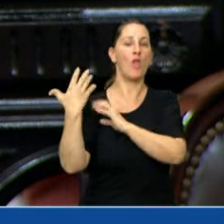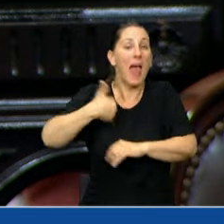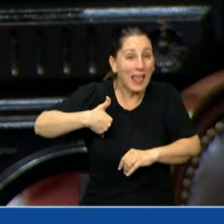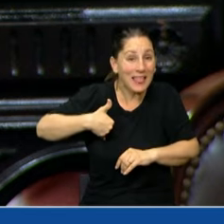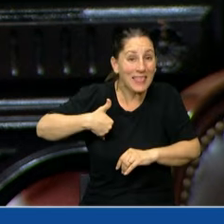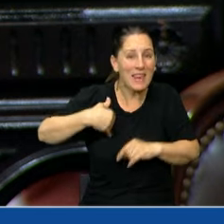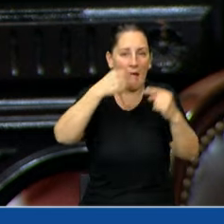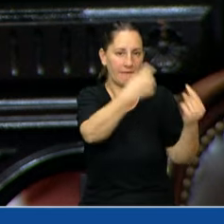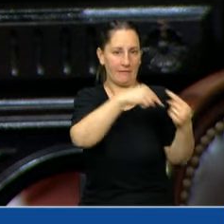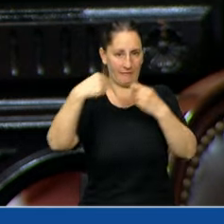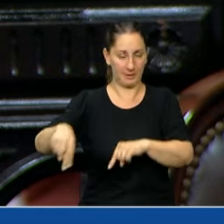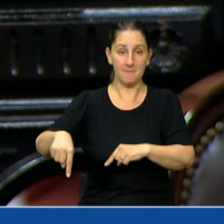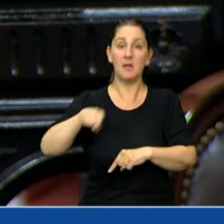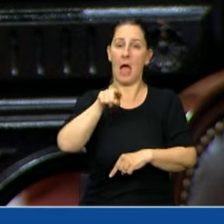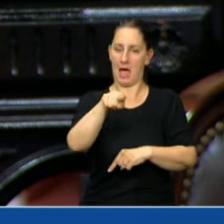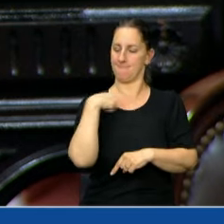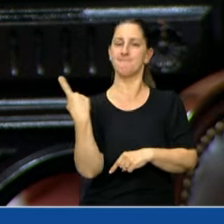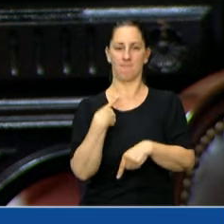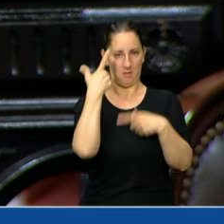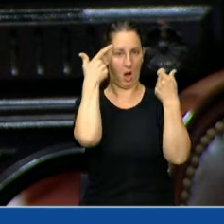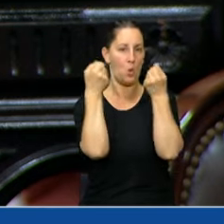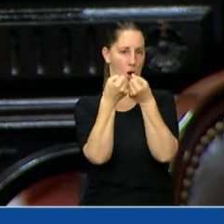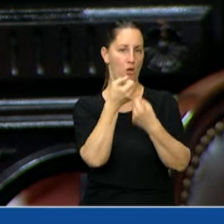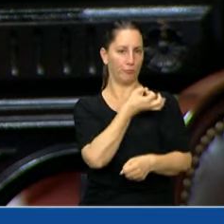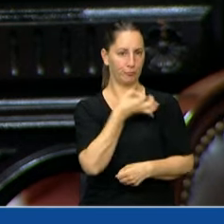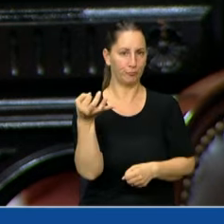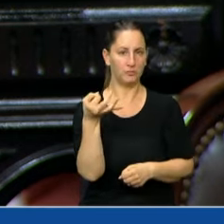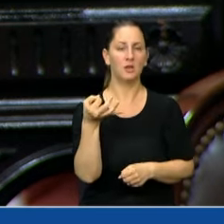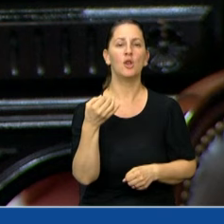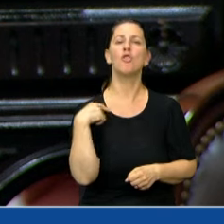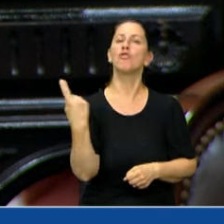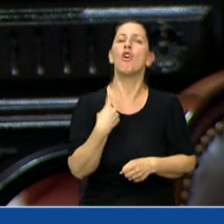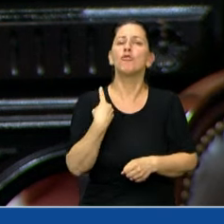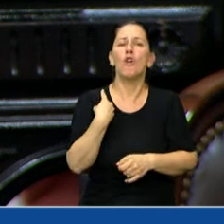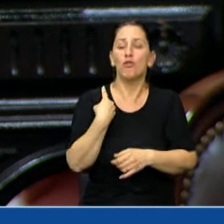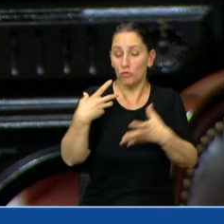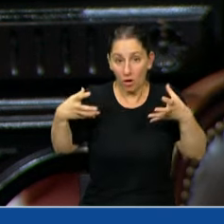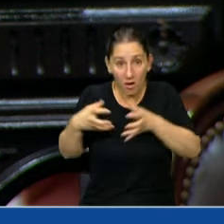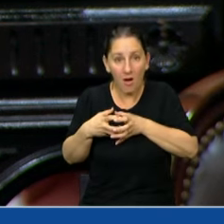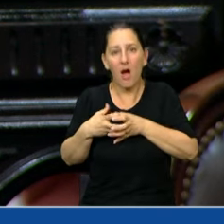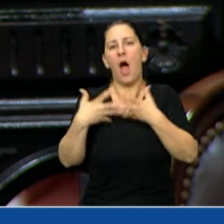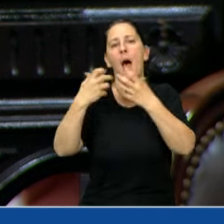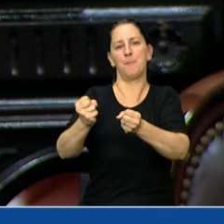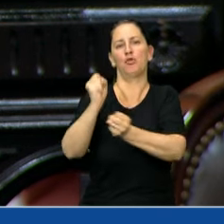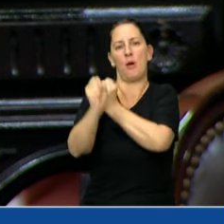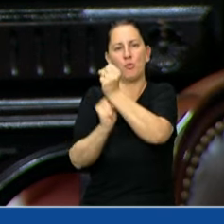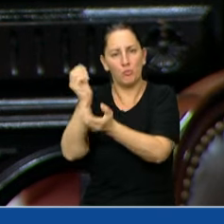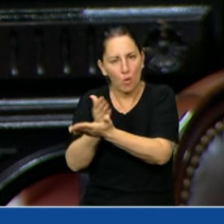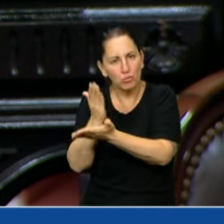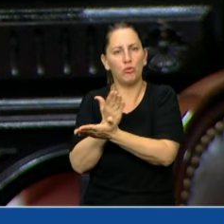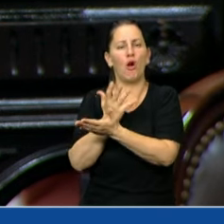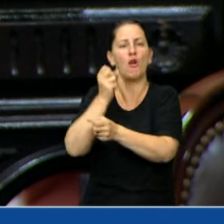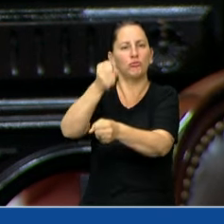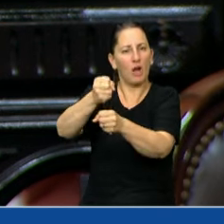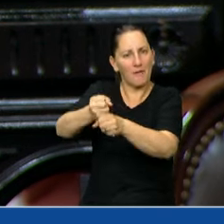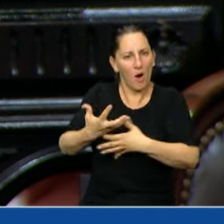distinto y en eso coincidimos y nosotros estamos del lado de la producción del trabajo